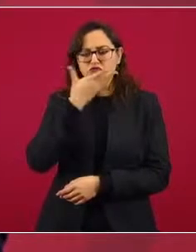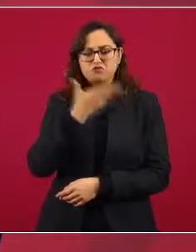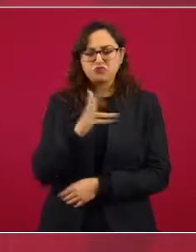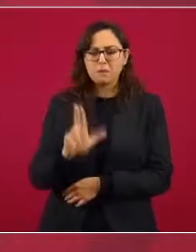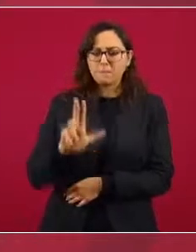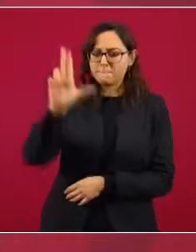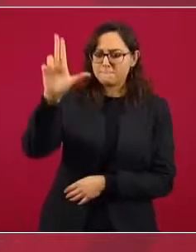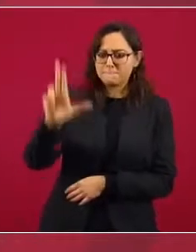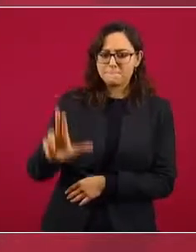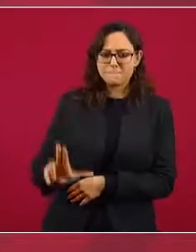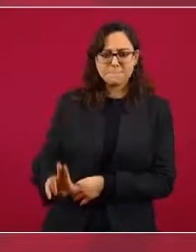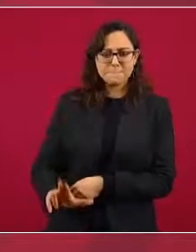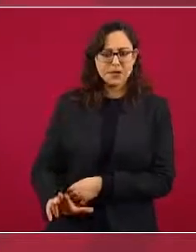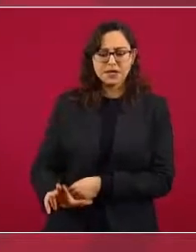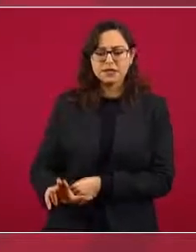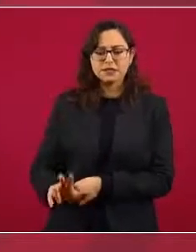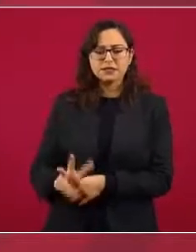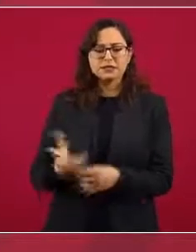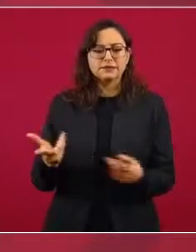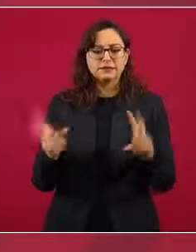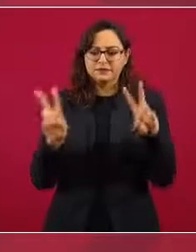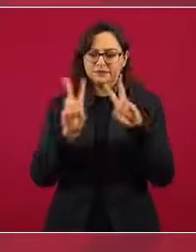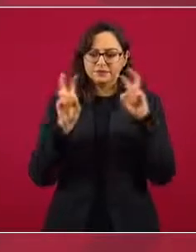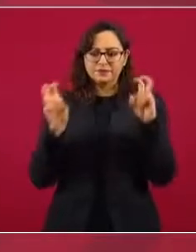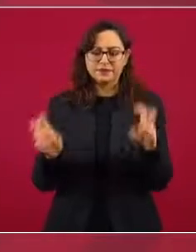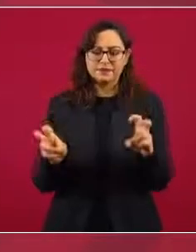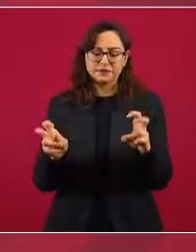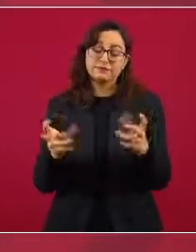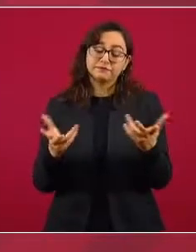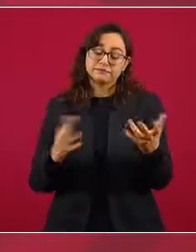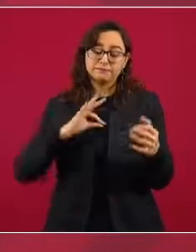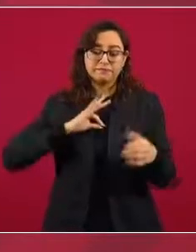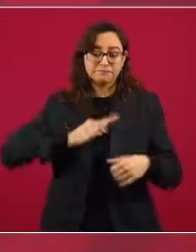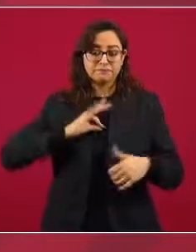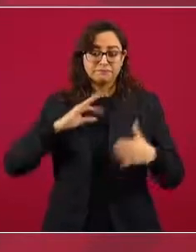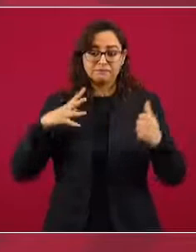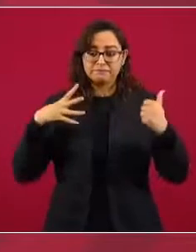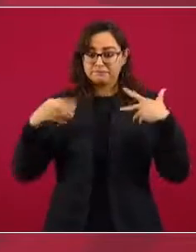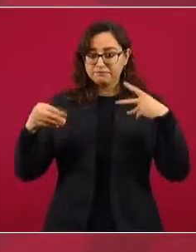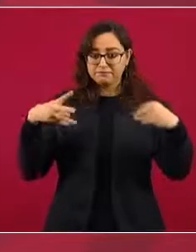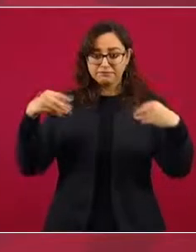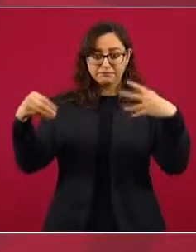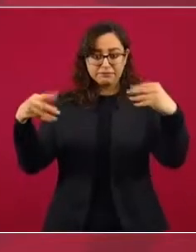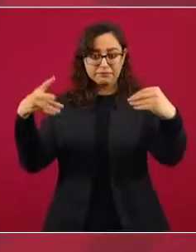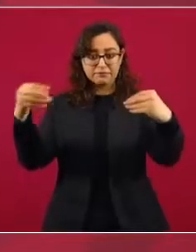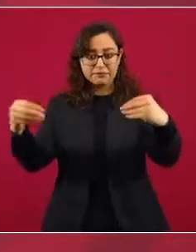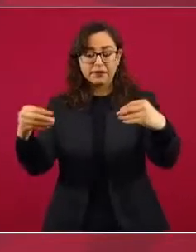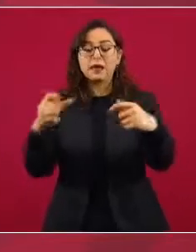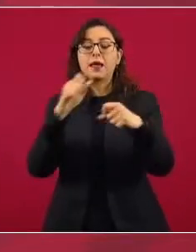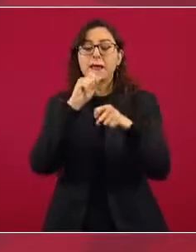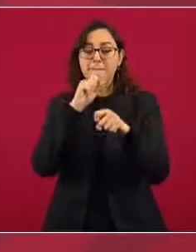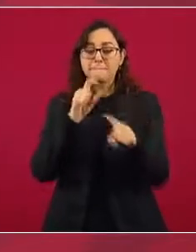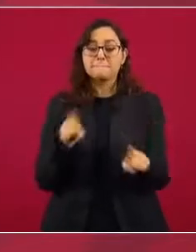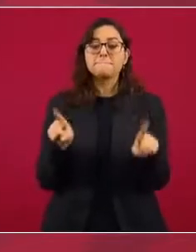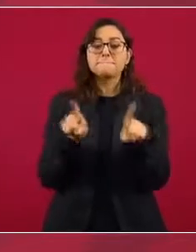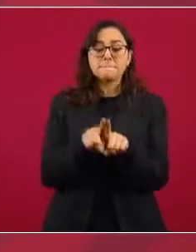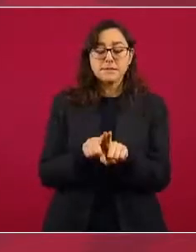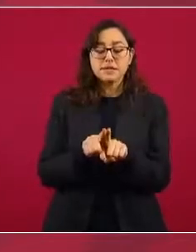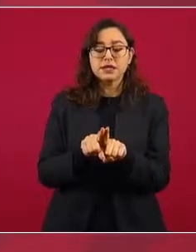martes, todo lo relacionado con la pandemia, y al mismo